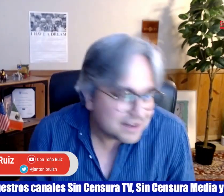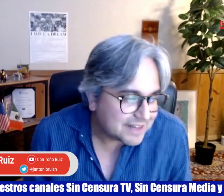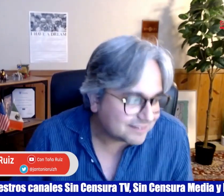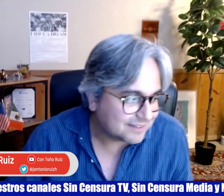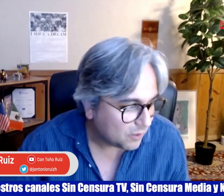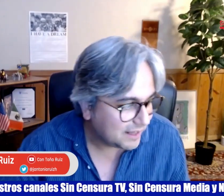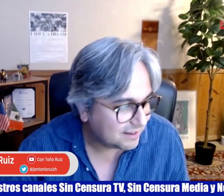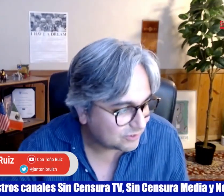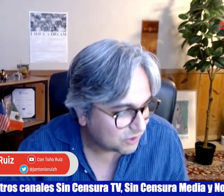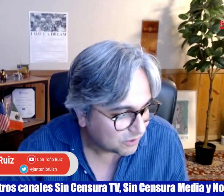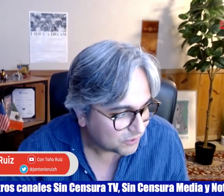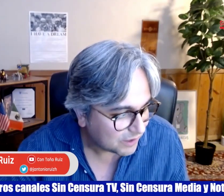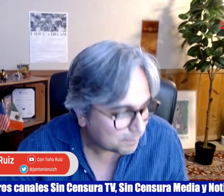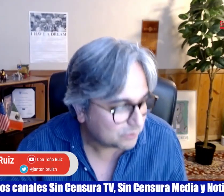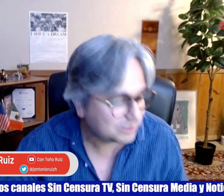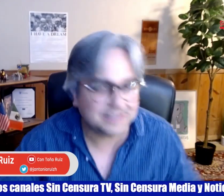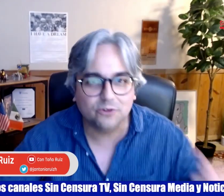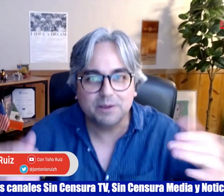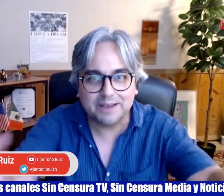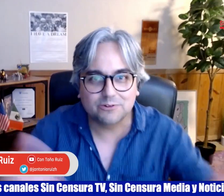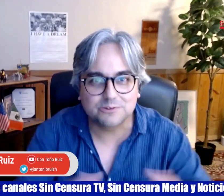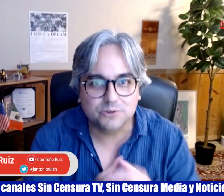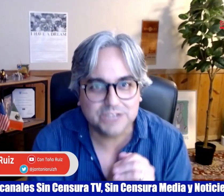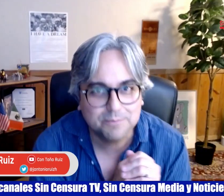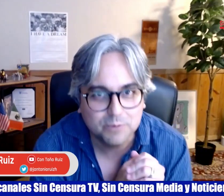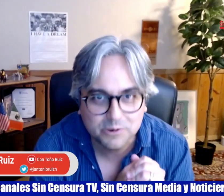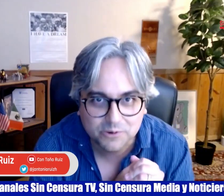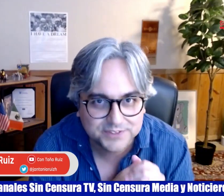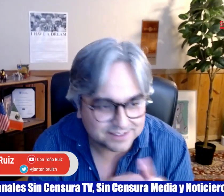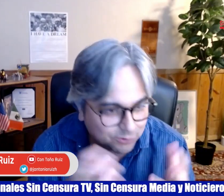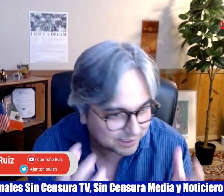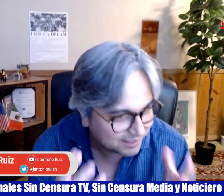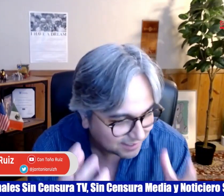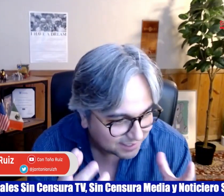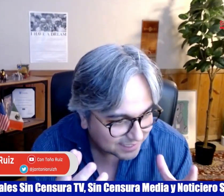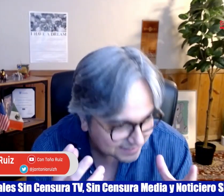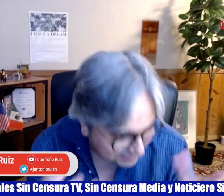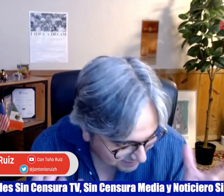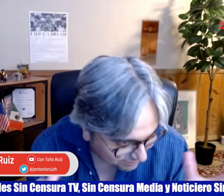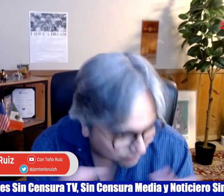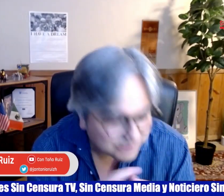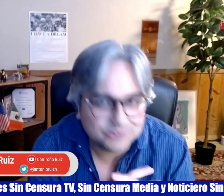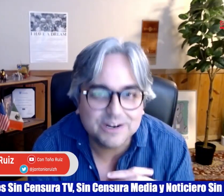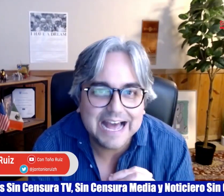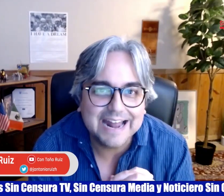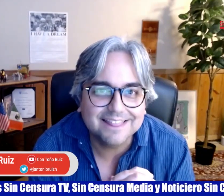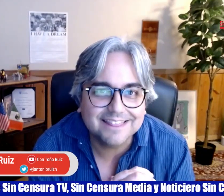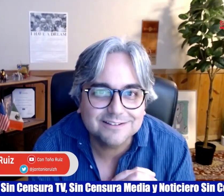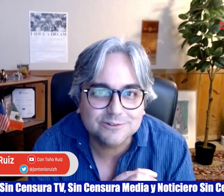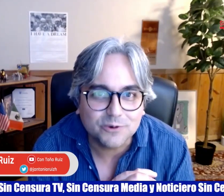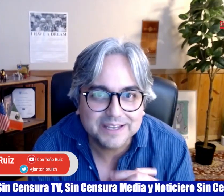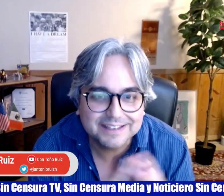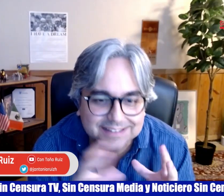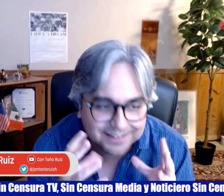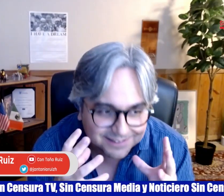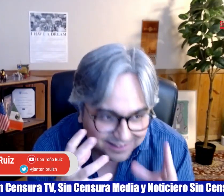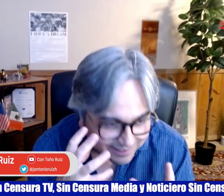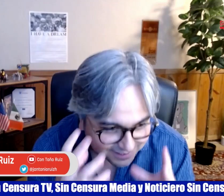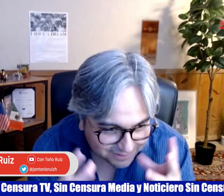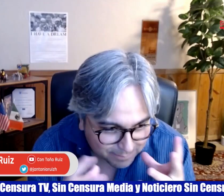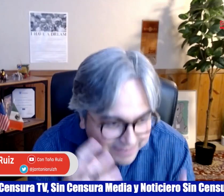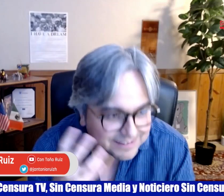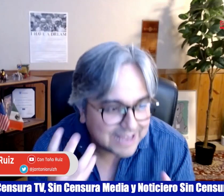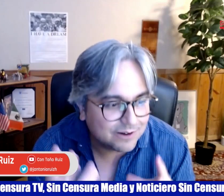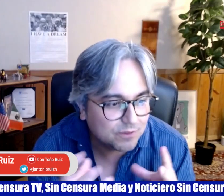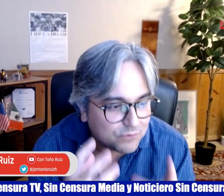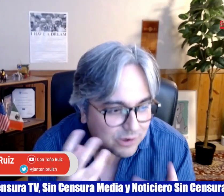muy enriquecedoras. Yo le pido a usted que nos ve, que nos escucha, a público consentidor, que trate de reflexionar ante esto, que trate